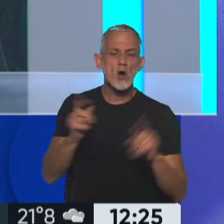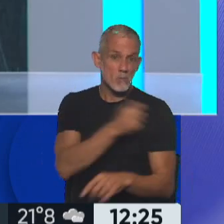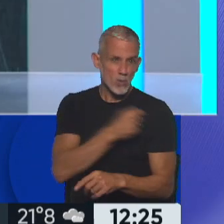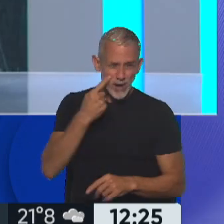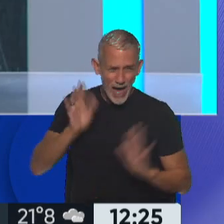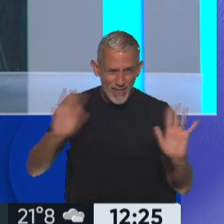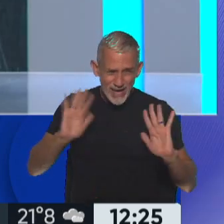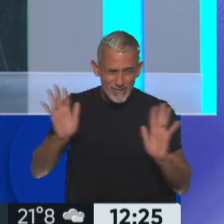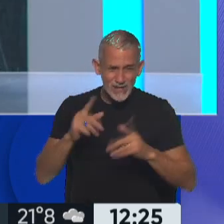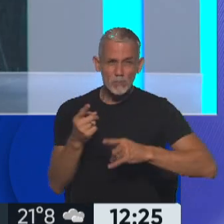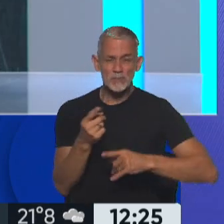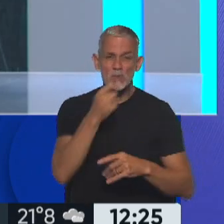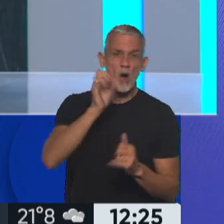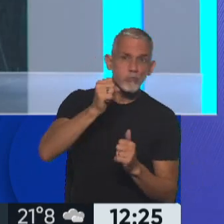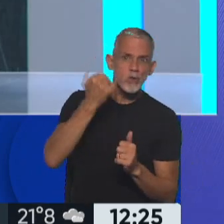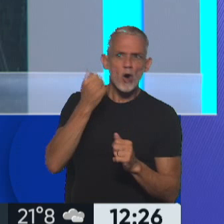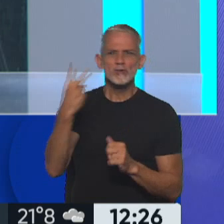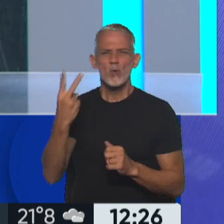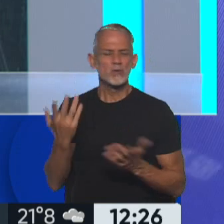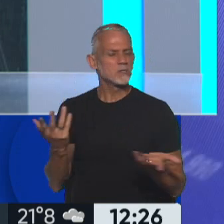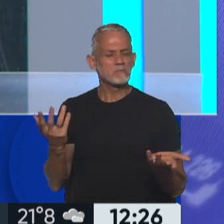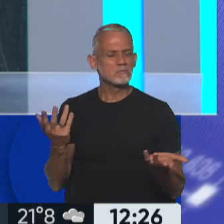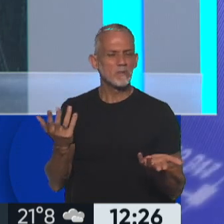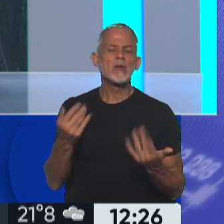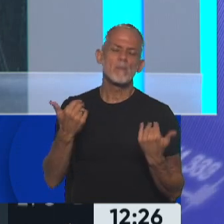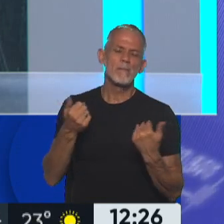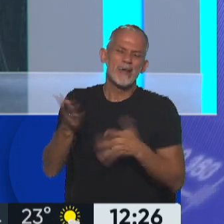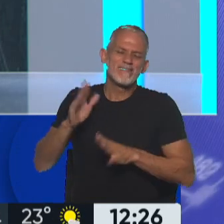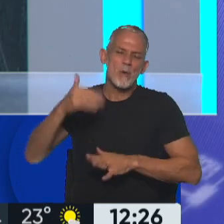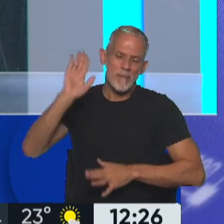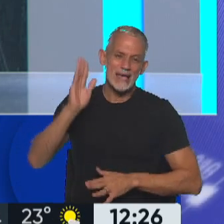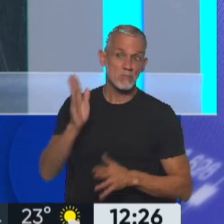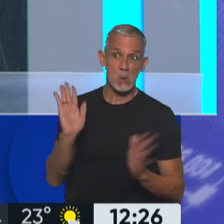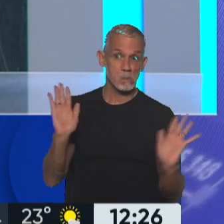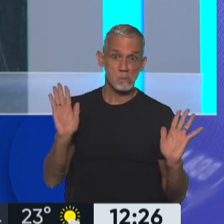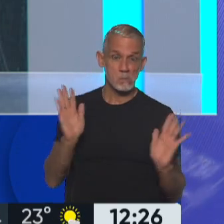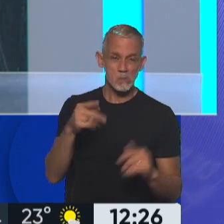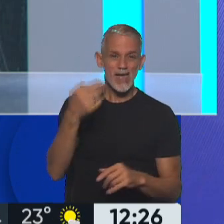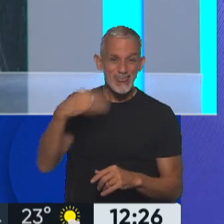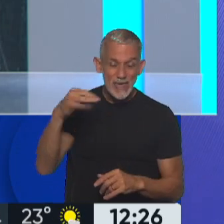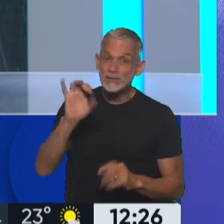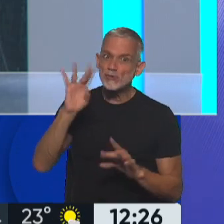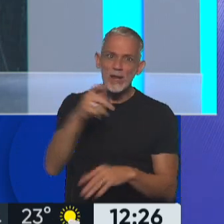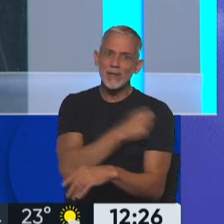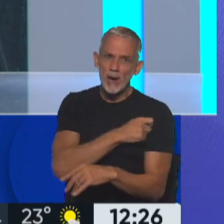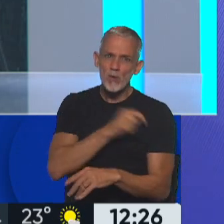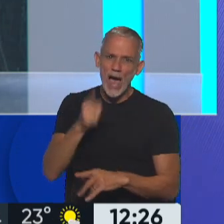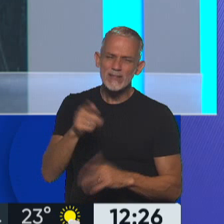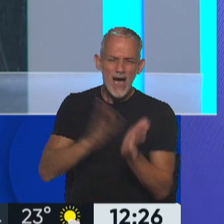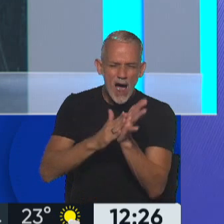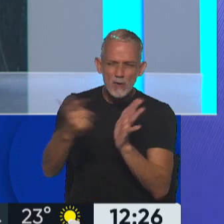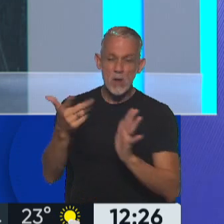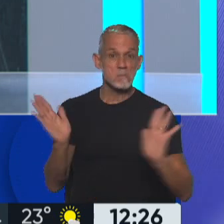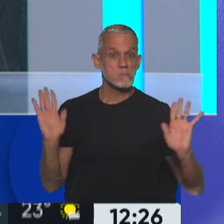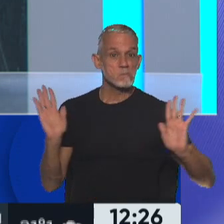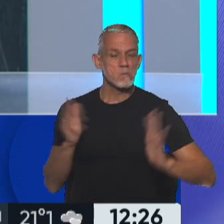tiene ninguna... Es decir, va a beneficiarse probablemente más, sí, pero nadie ha dicho que vaya a ser así quien